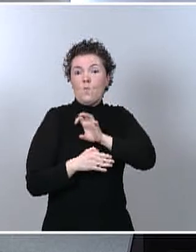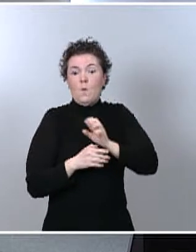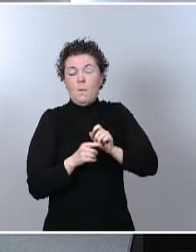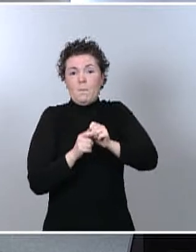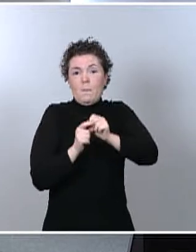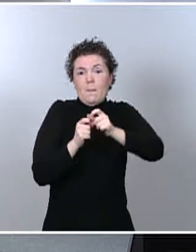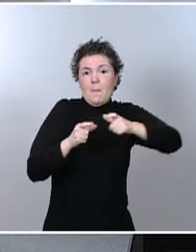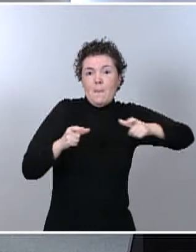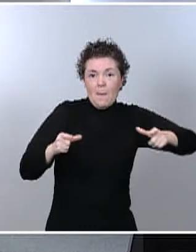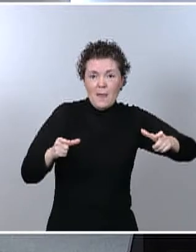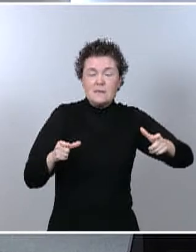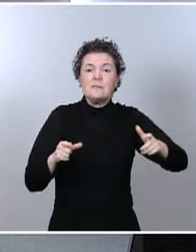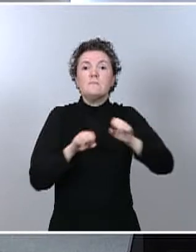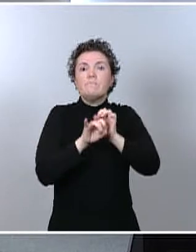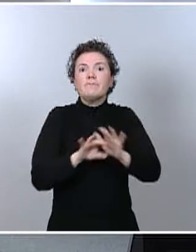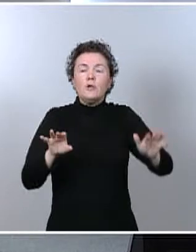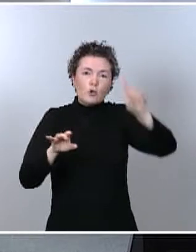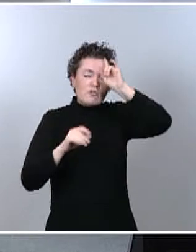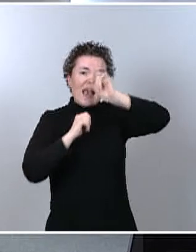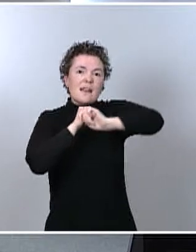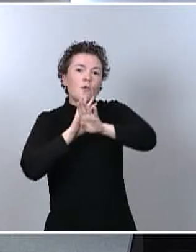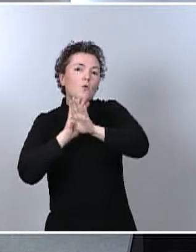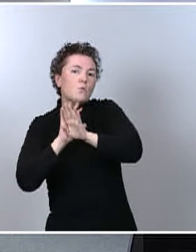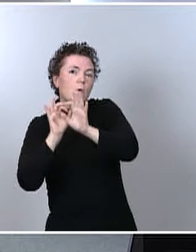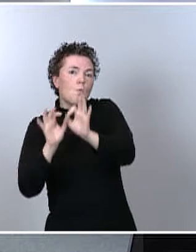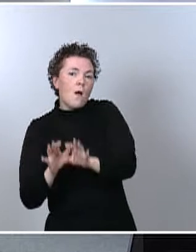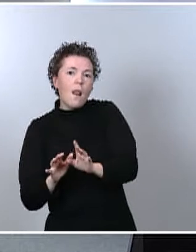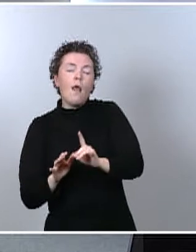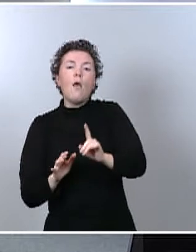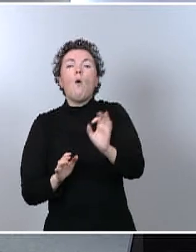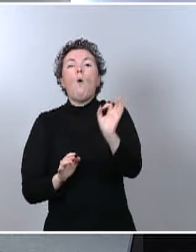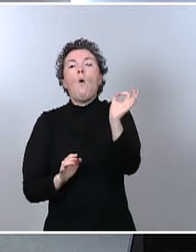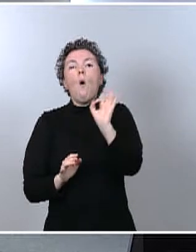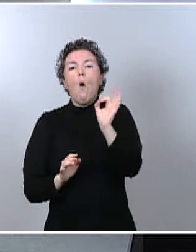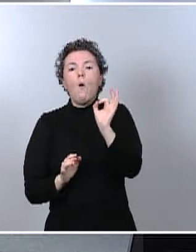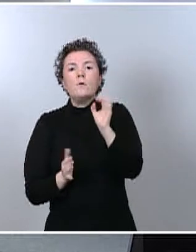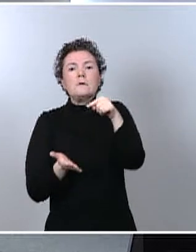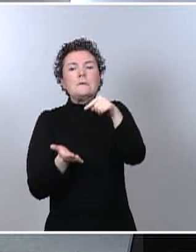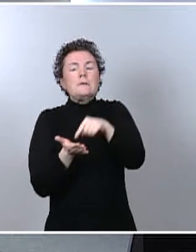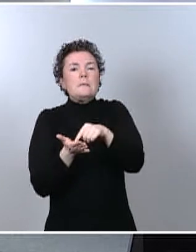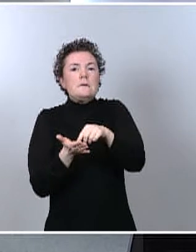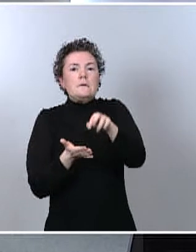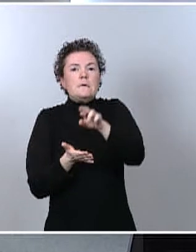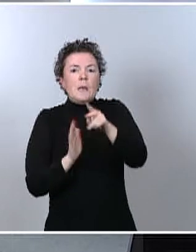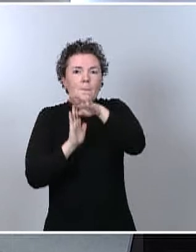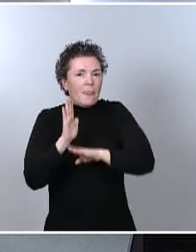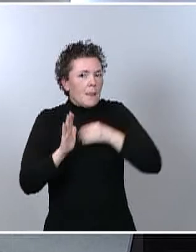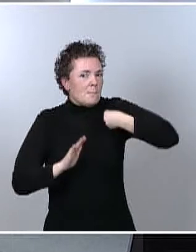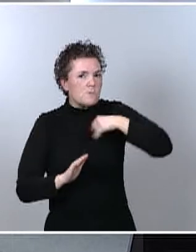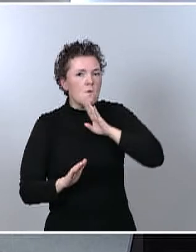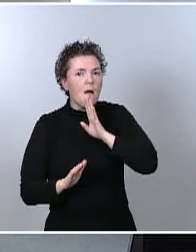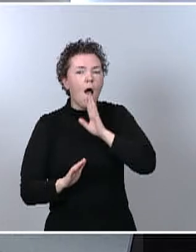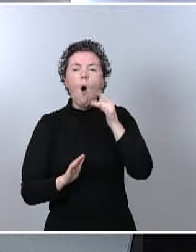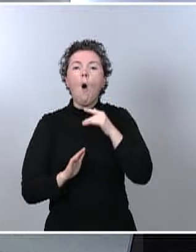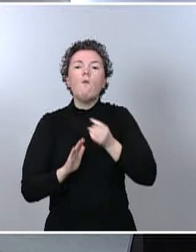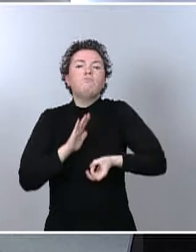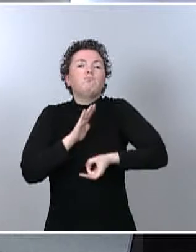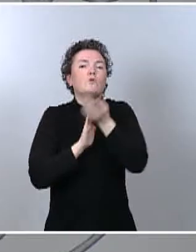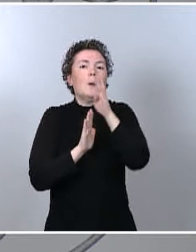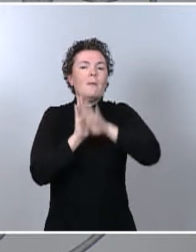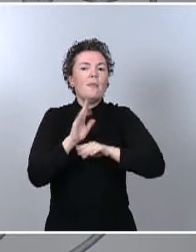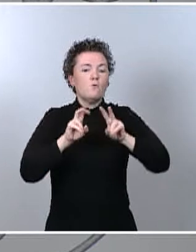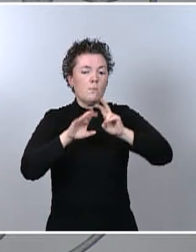vacuna, sobre todo porque ahora estamos en una carrera entre el ratón y el gato, ¿no? Entre esta vacunación y esta tercera ola que estamos a las